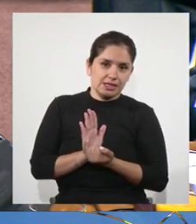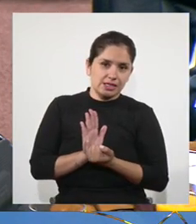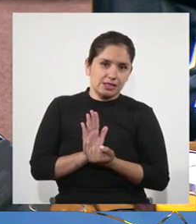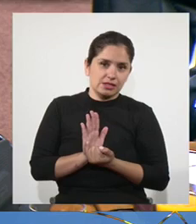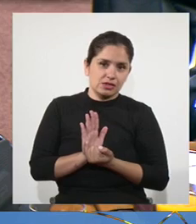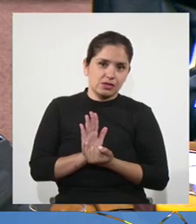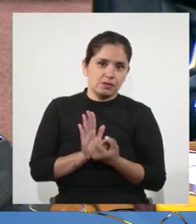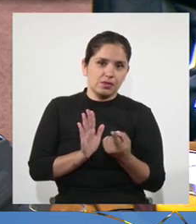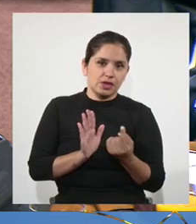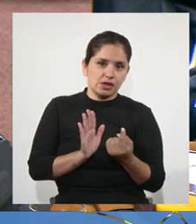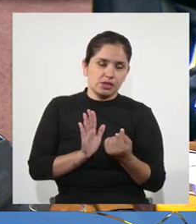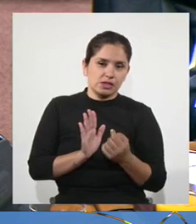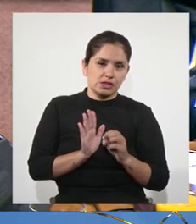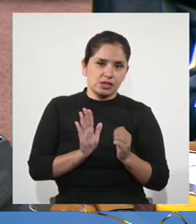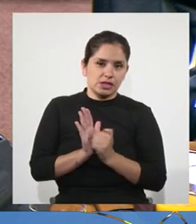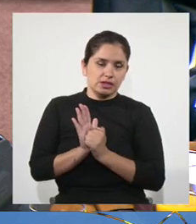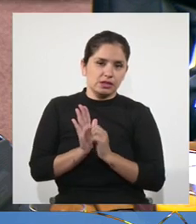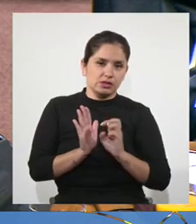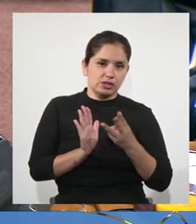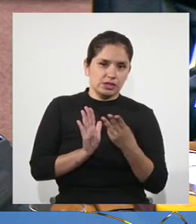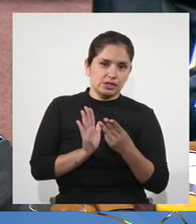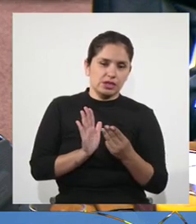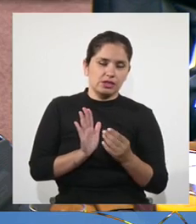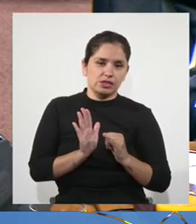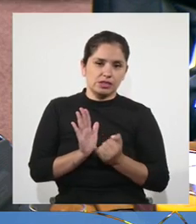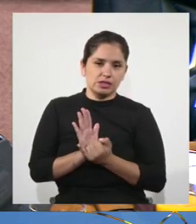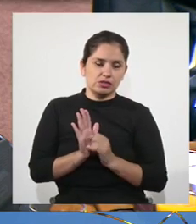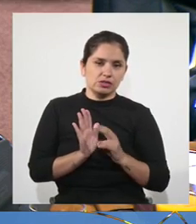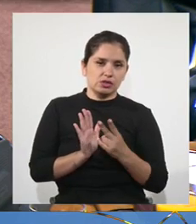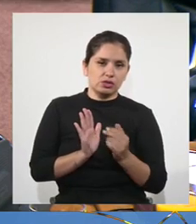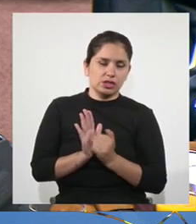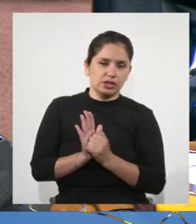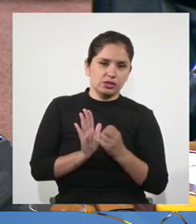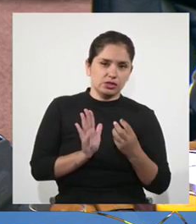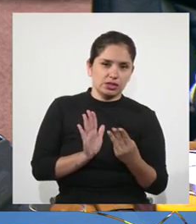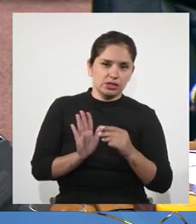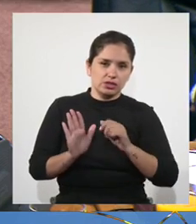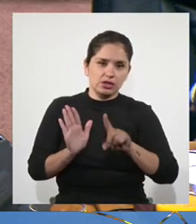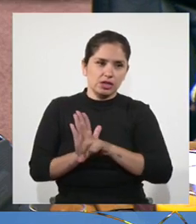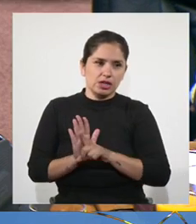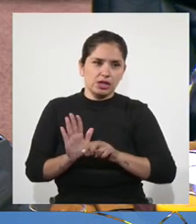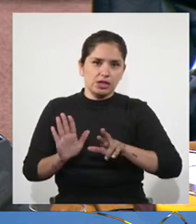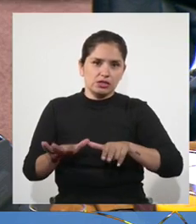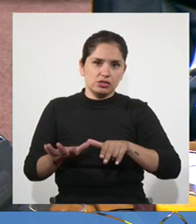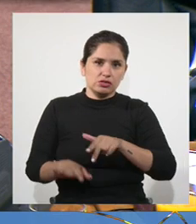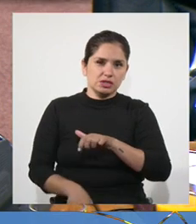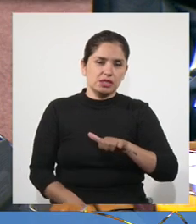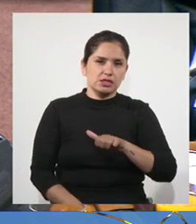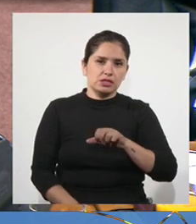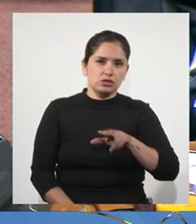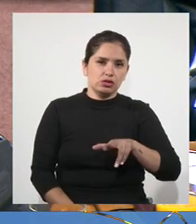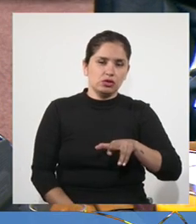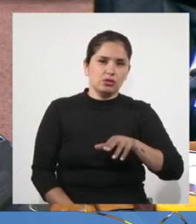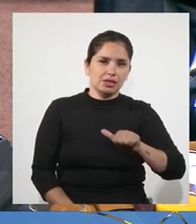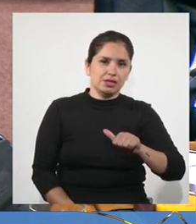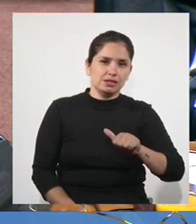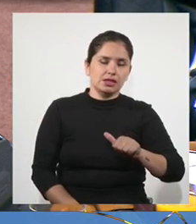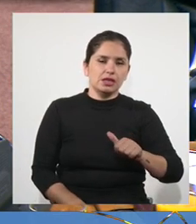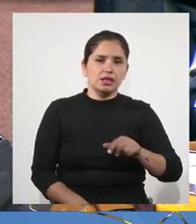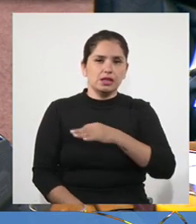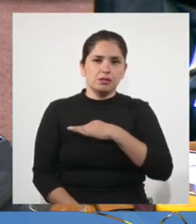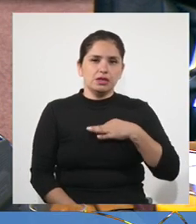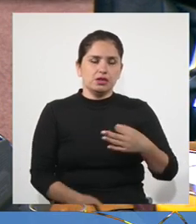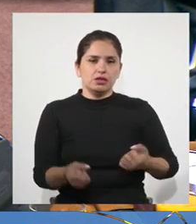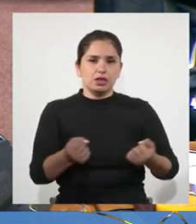del artículo tercero y del inciso segundo del artículo tercero, sexis de la ley 18.696, el Ministerio de Transporte y